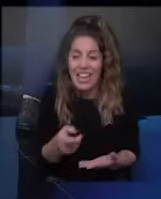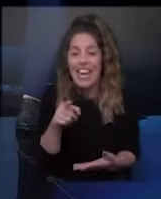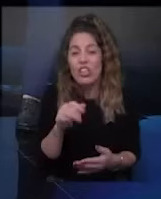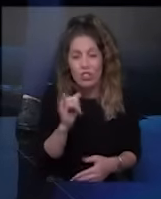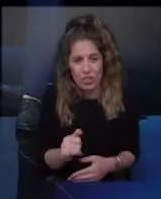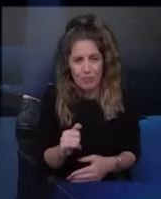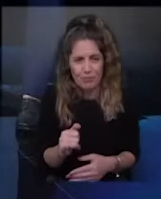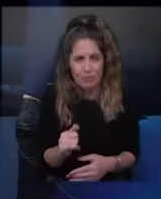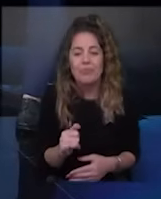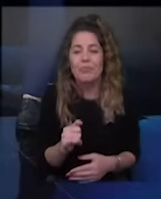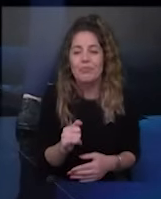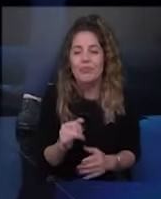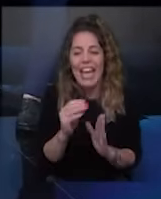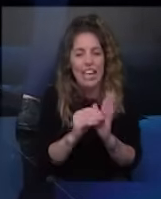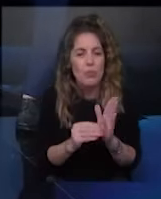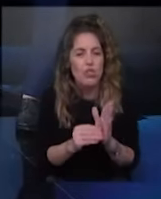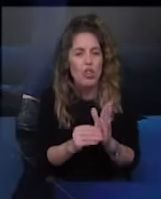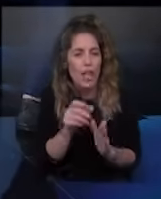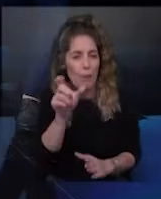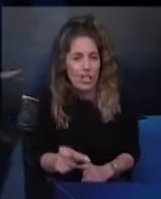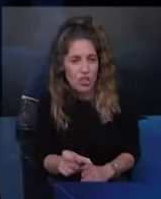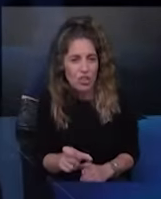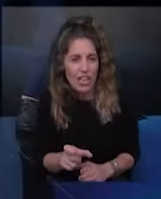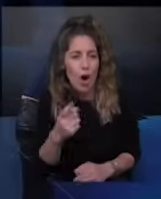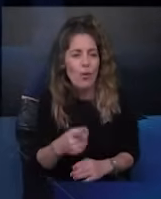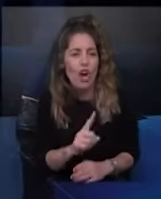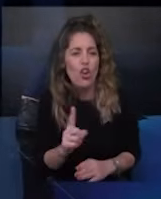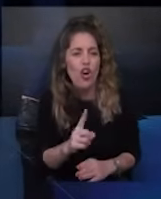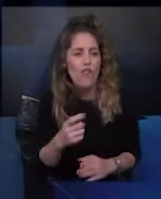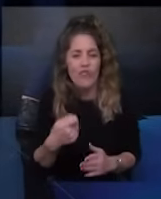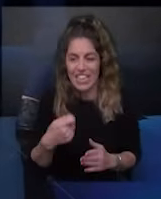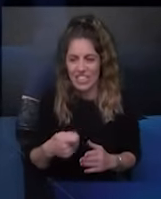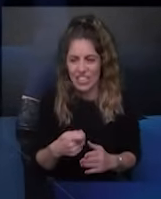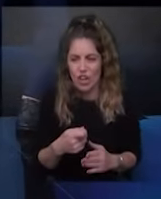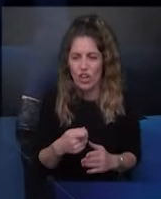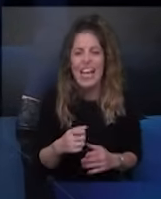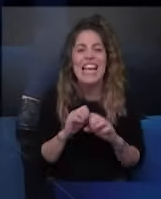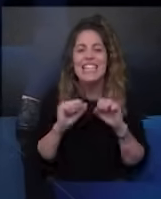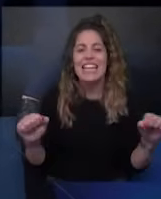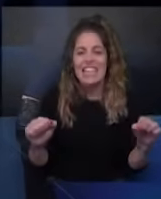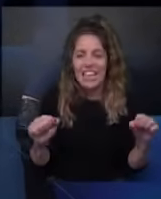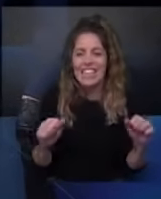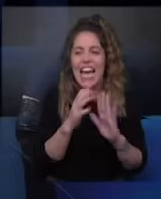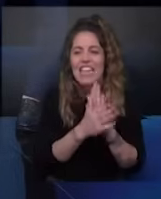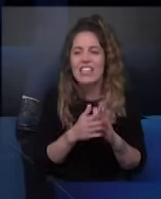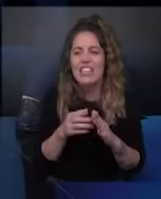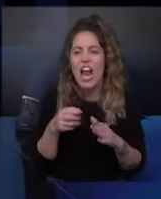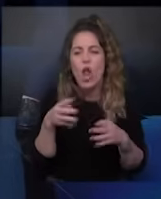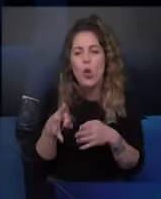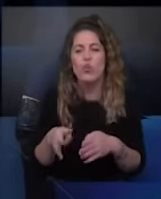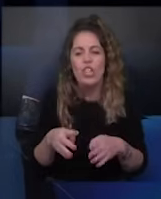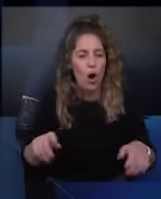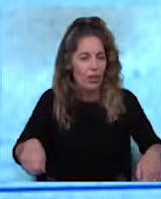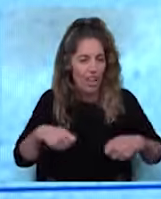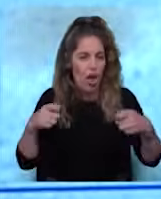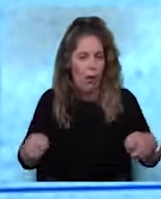es así inscripción de sujetos obligados del sector no financiero la cl es secretaría Nacional para la lucha contra el lavado de activo y